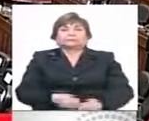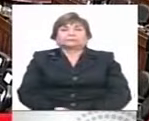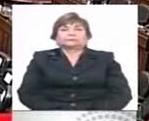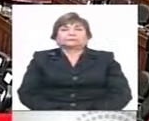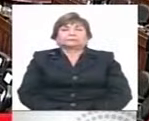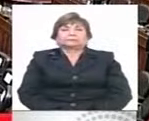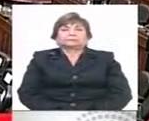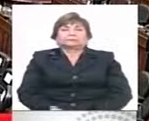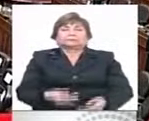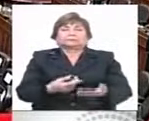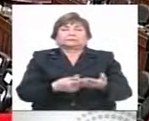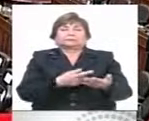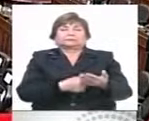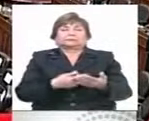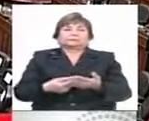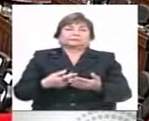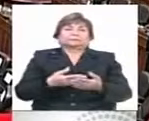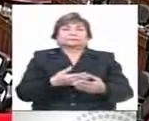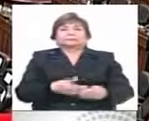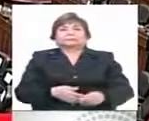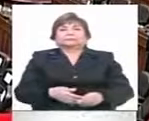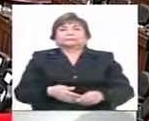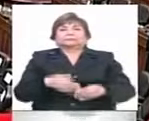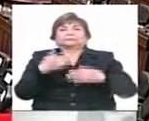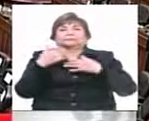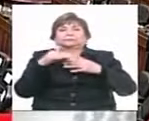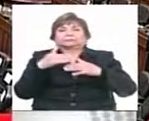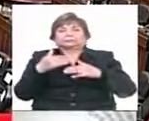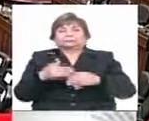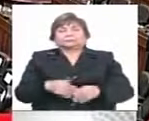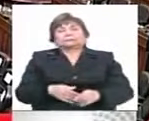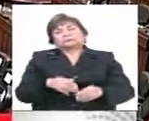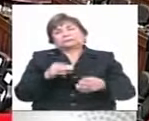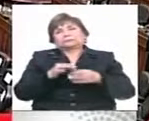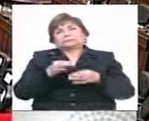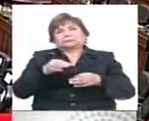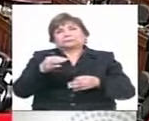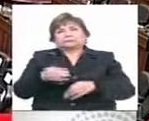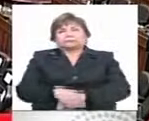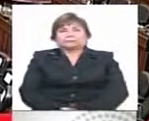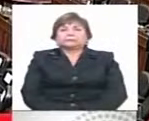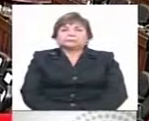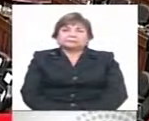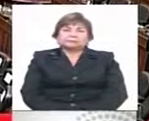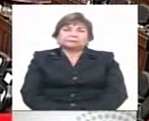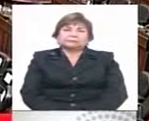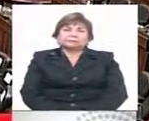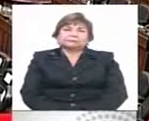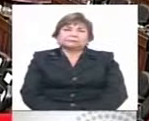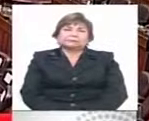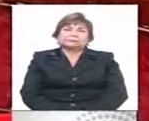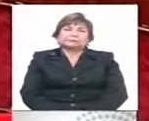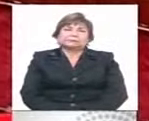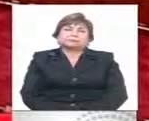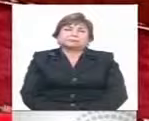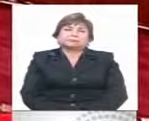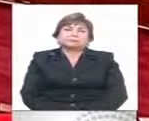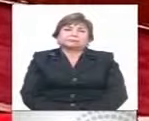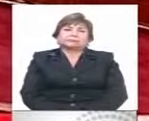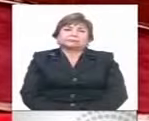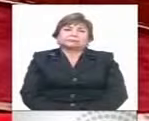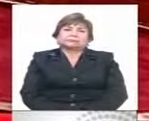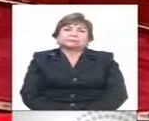el debate. Ustedes saben que se determinan los tiempos, pero siempre se puede extender algo más. Ahí vemos justamente a la